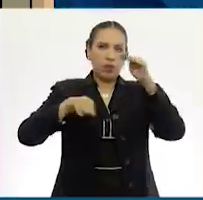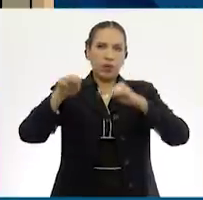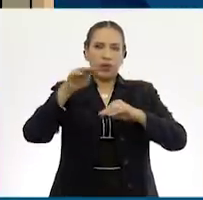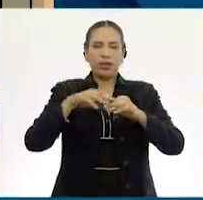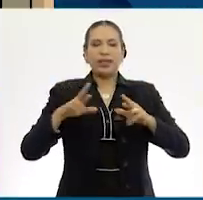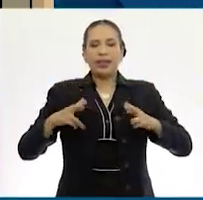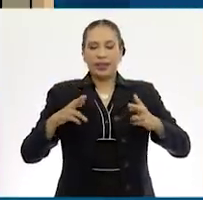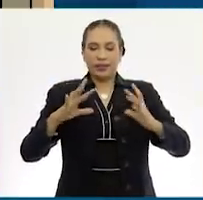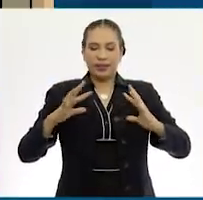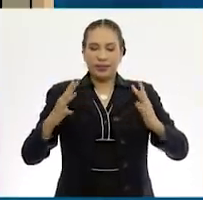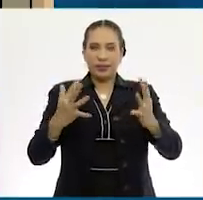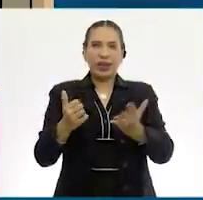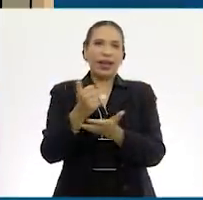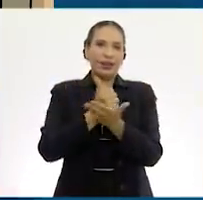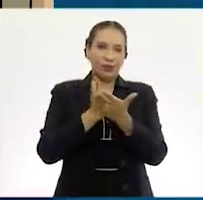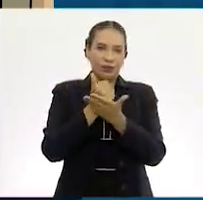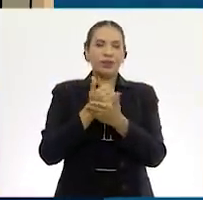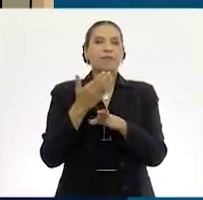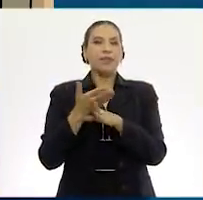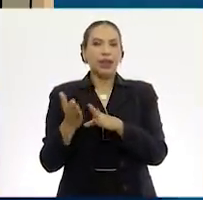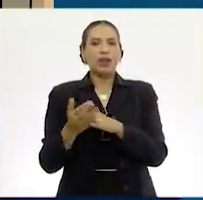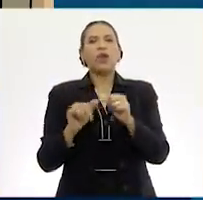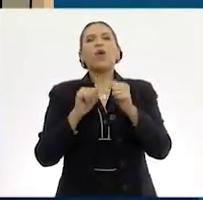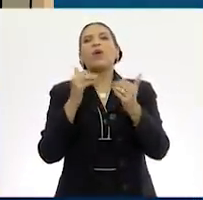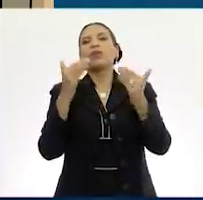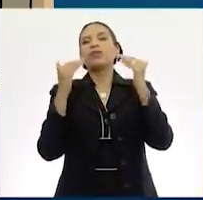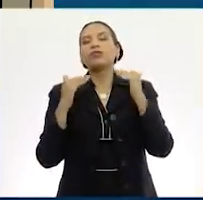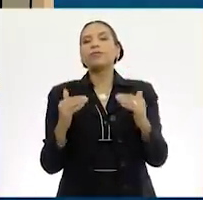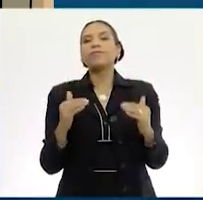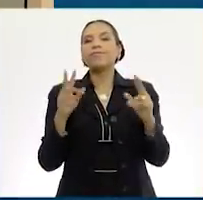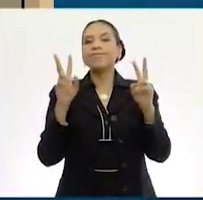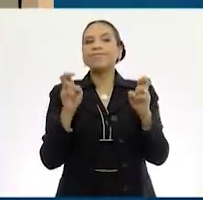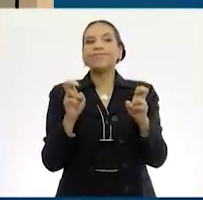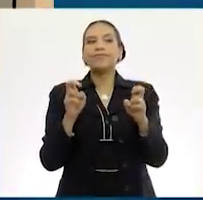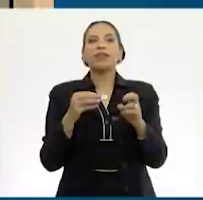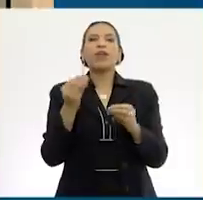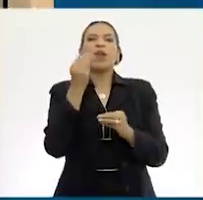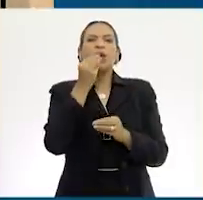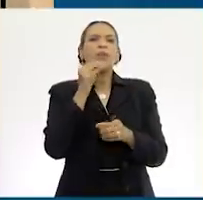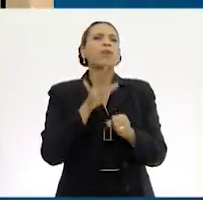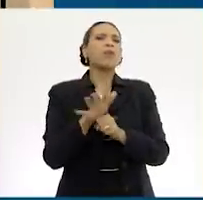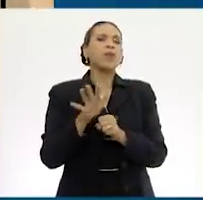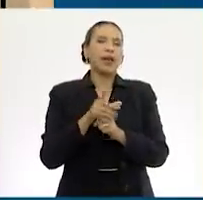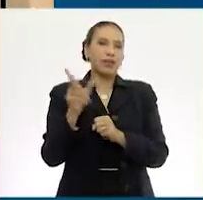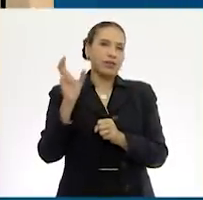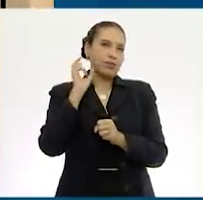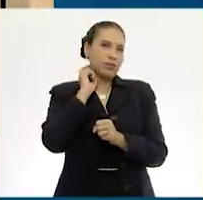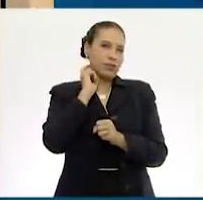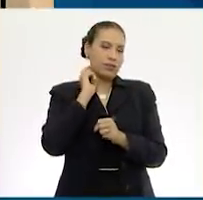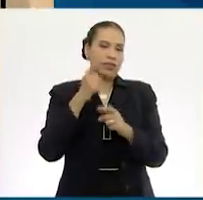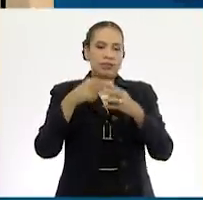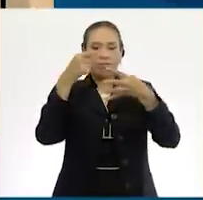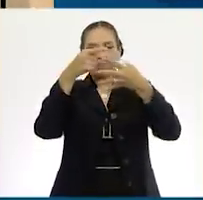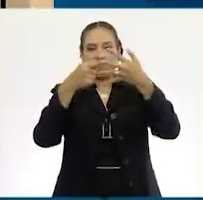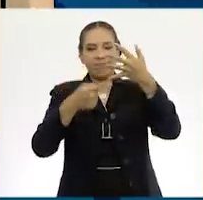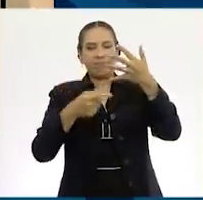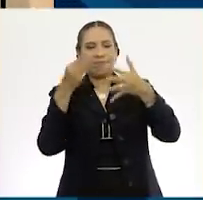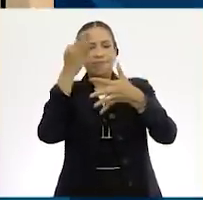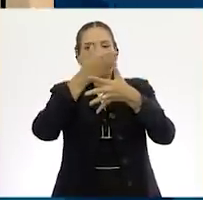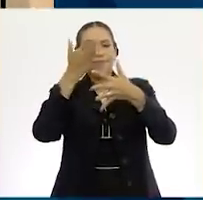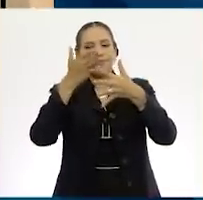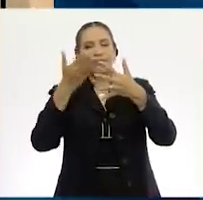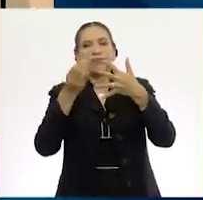dos ríos, el azul y el blanco. Tiene otra parte, otro subtítulo, tipo de alimentación. Los murciélagos se clasifican según el tipo